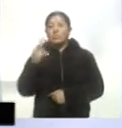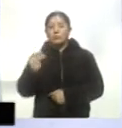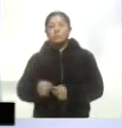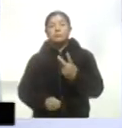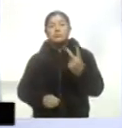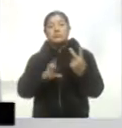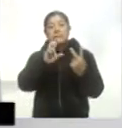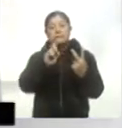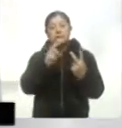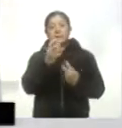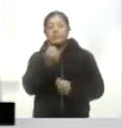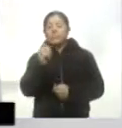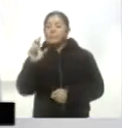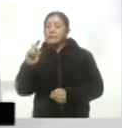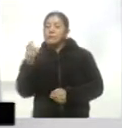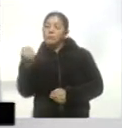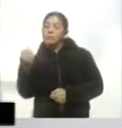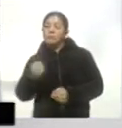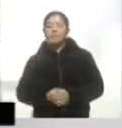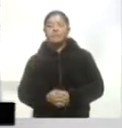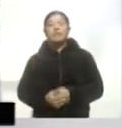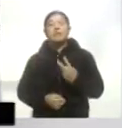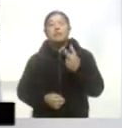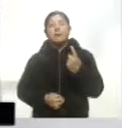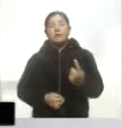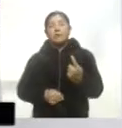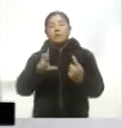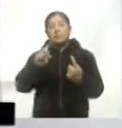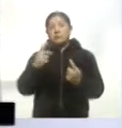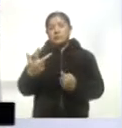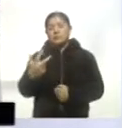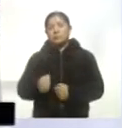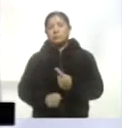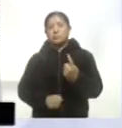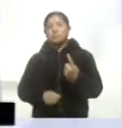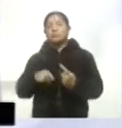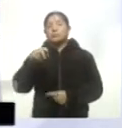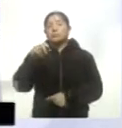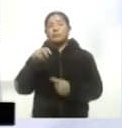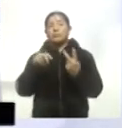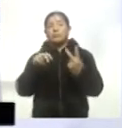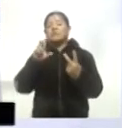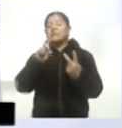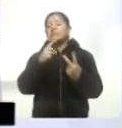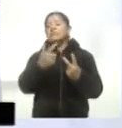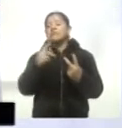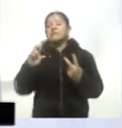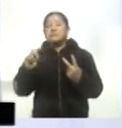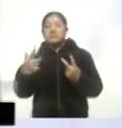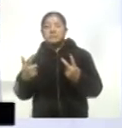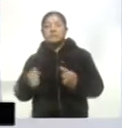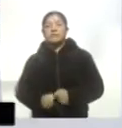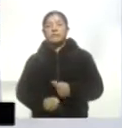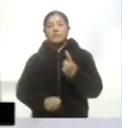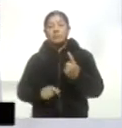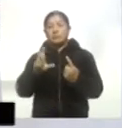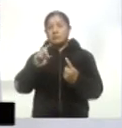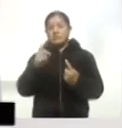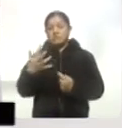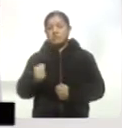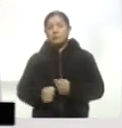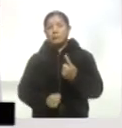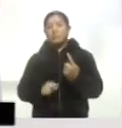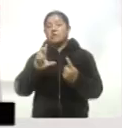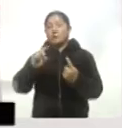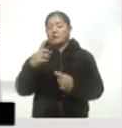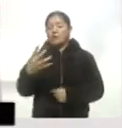42, Hueyotlipan y Cuapiaxtla 39, Nanacamilpa 38, Tetlanocan y Huatzinco 37, Ixtenco 35,